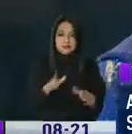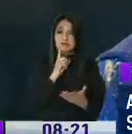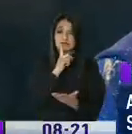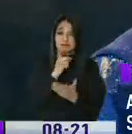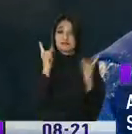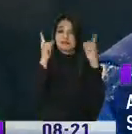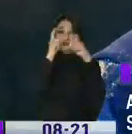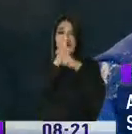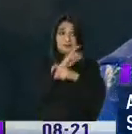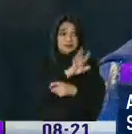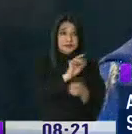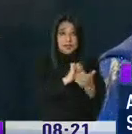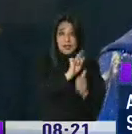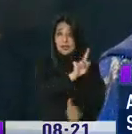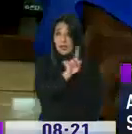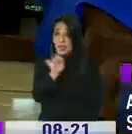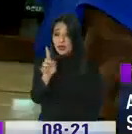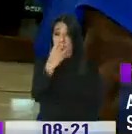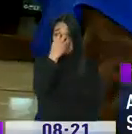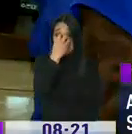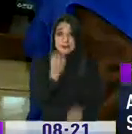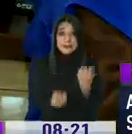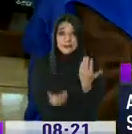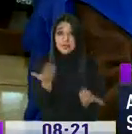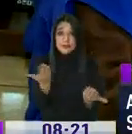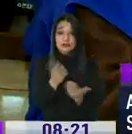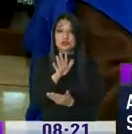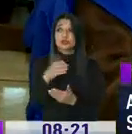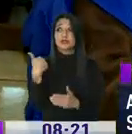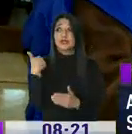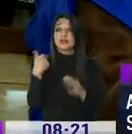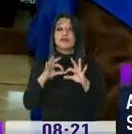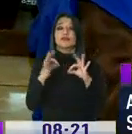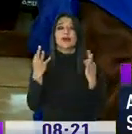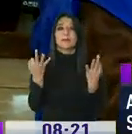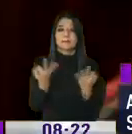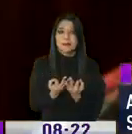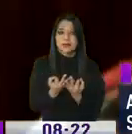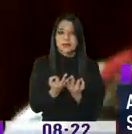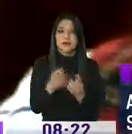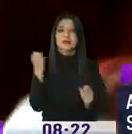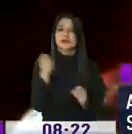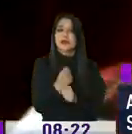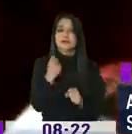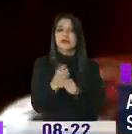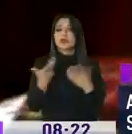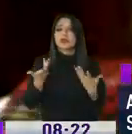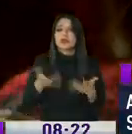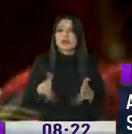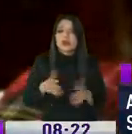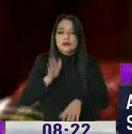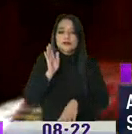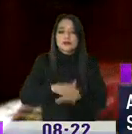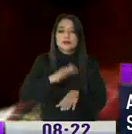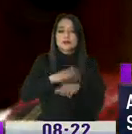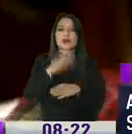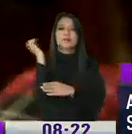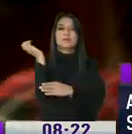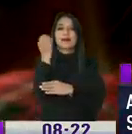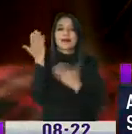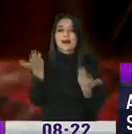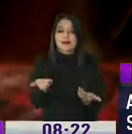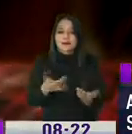detrás de cada uno de estos artistas está una familia que depende de su trabajo, que debido a la emergencia sanitaria se ha